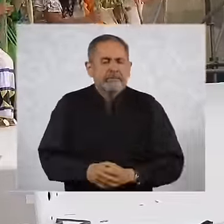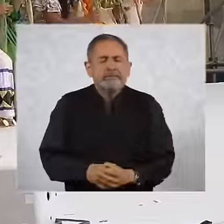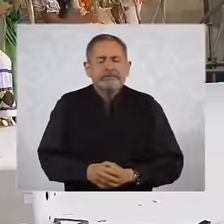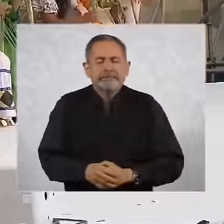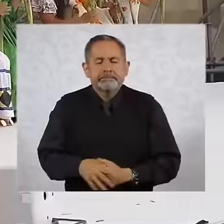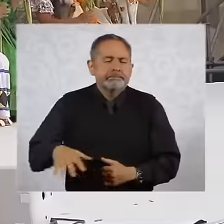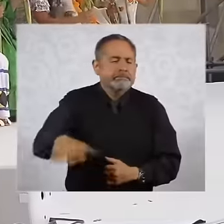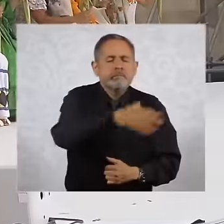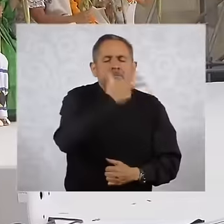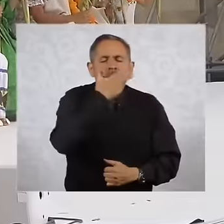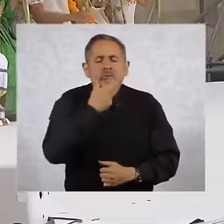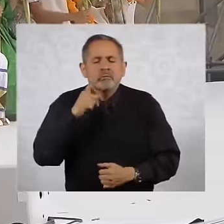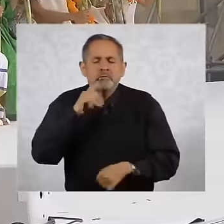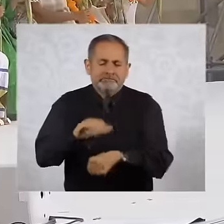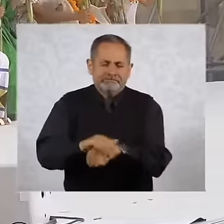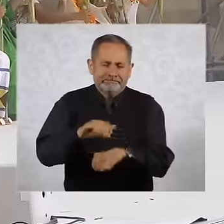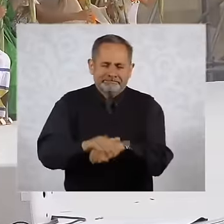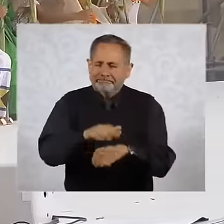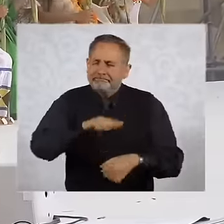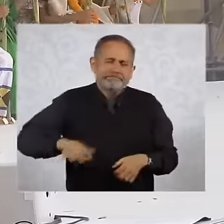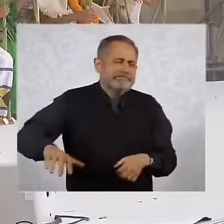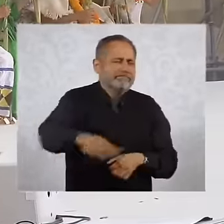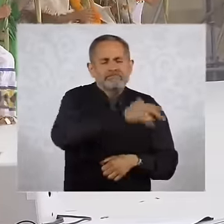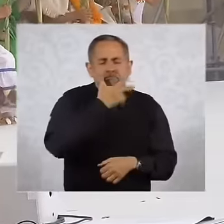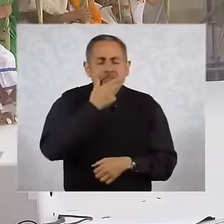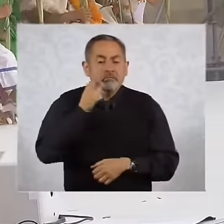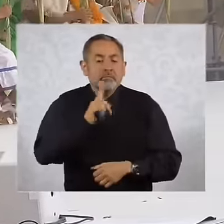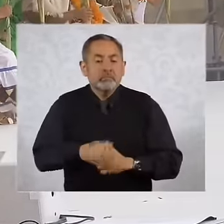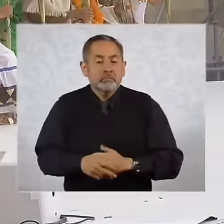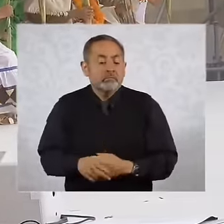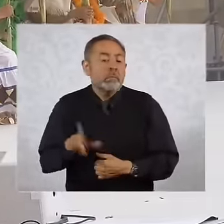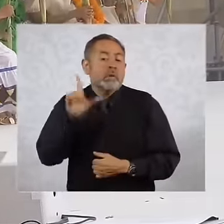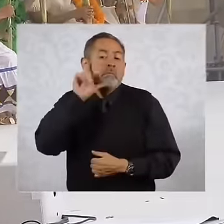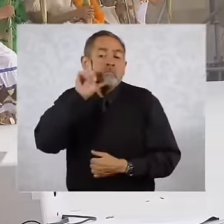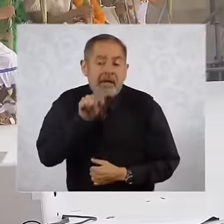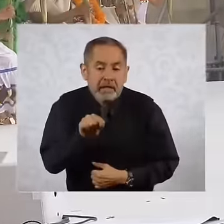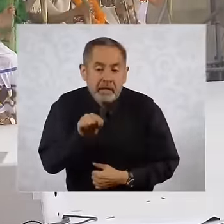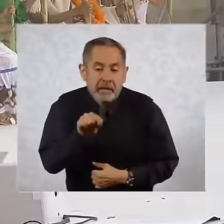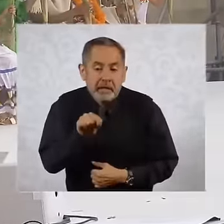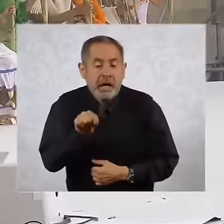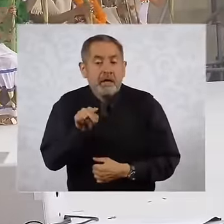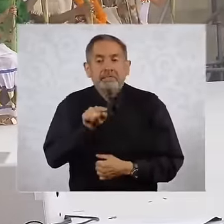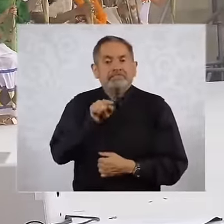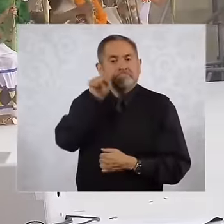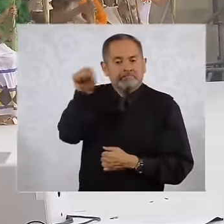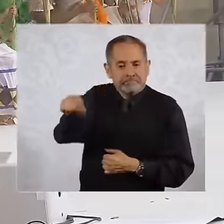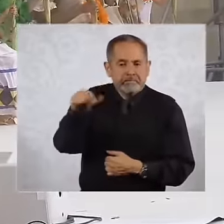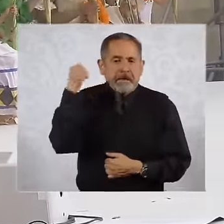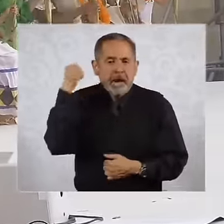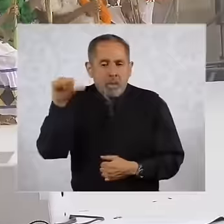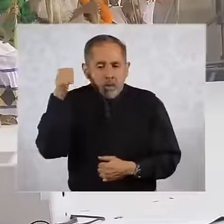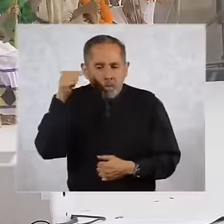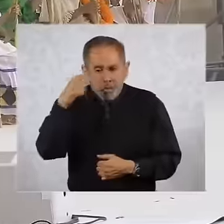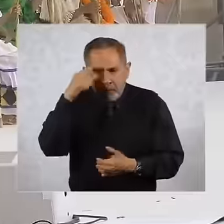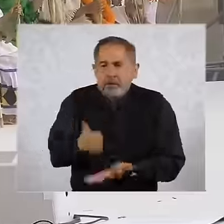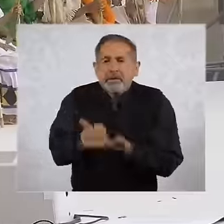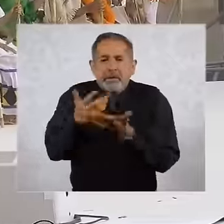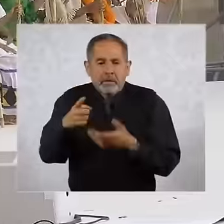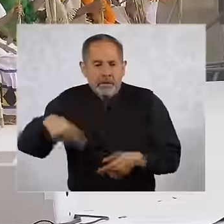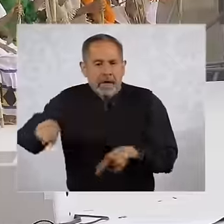Amigas y amigos, el día de mañana vamos a estar en Acapulco para apoyar a nuestros